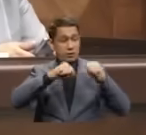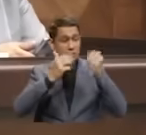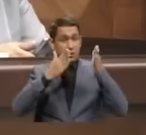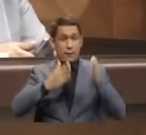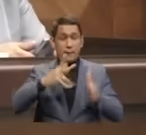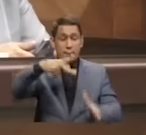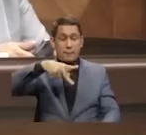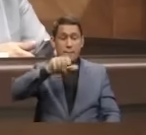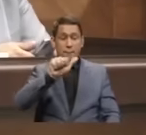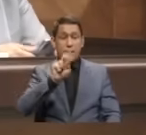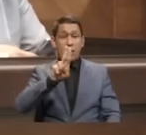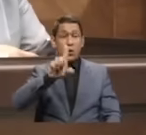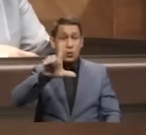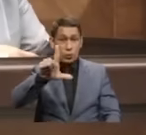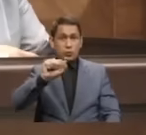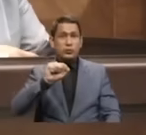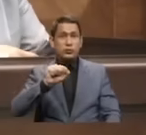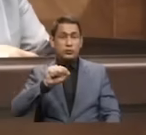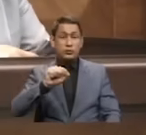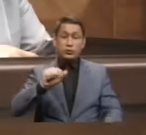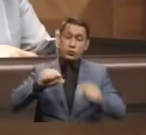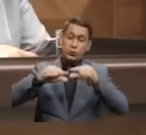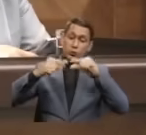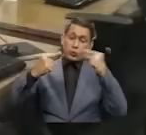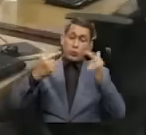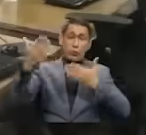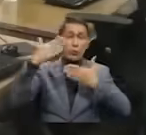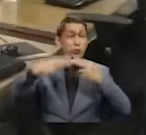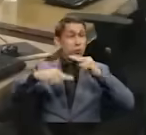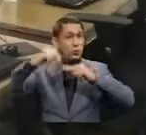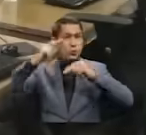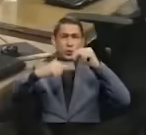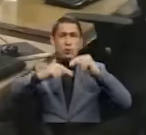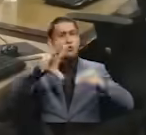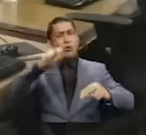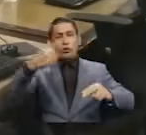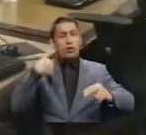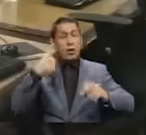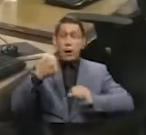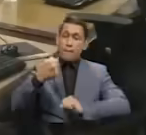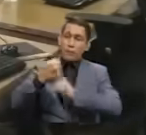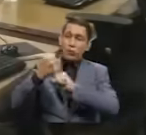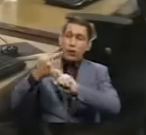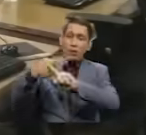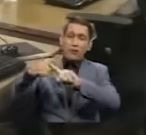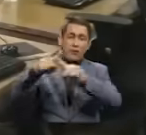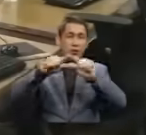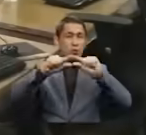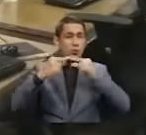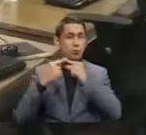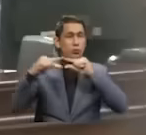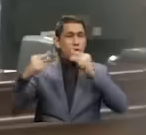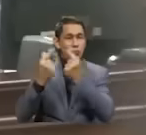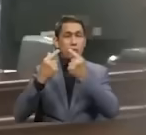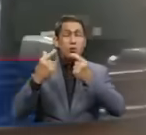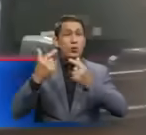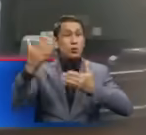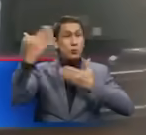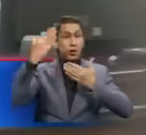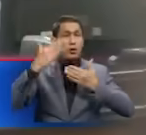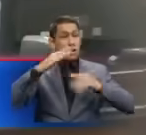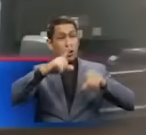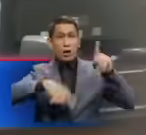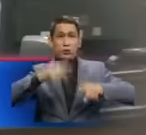Paul Buestán de Construye no contó con el respaldo de los legisladores. El tema fue negado en medio del rechazo de